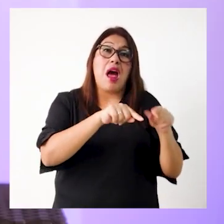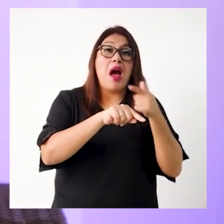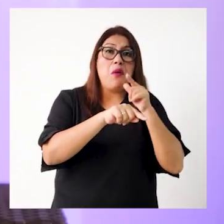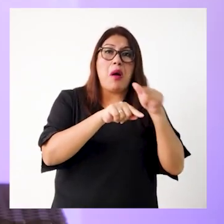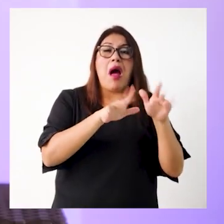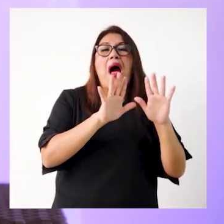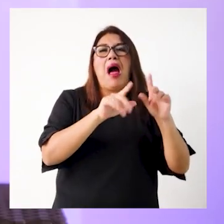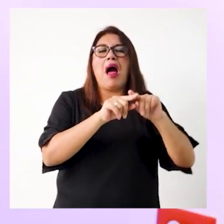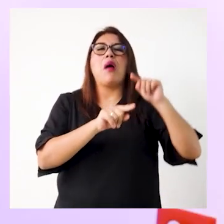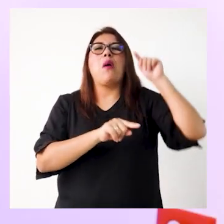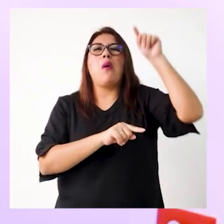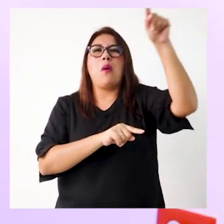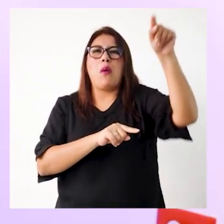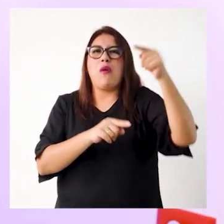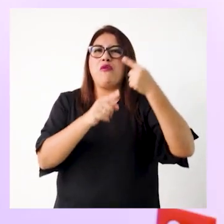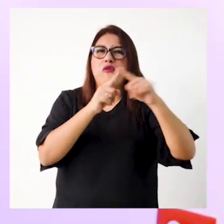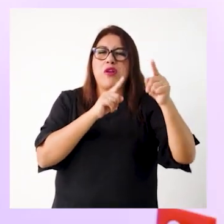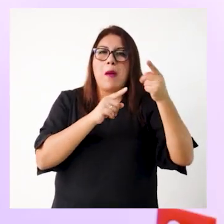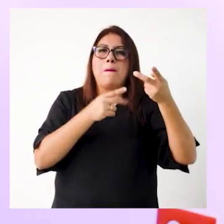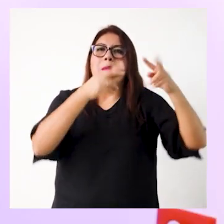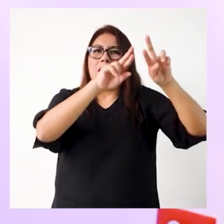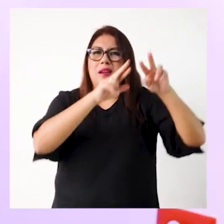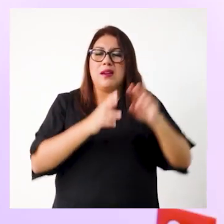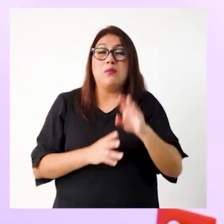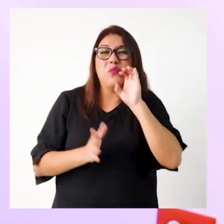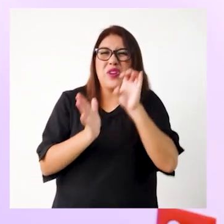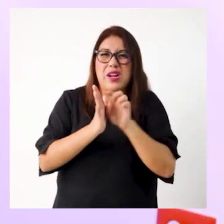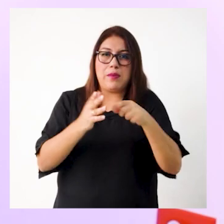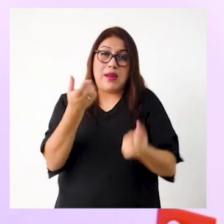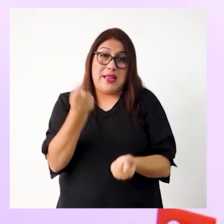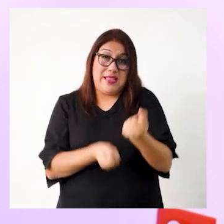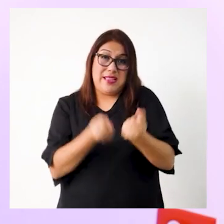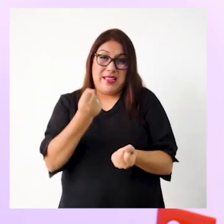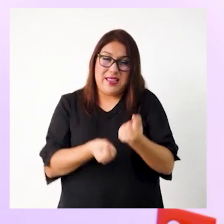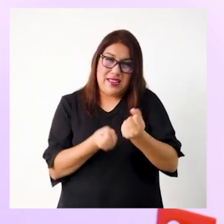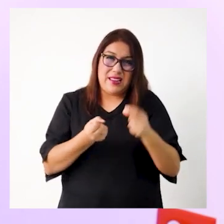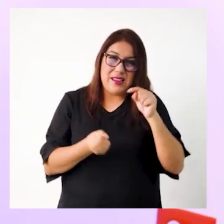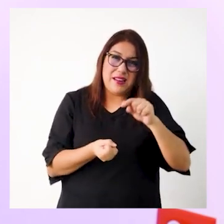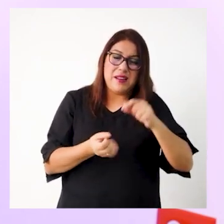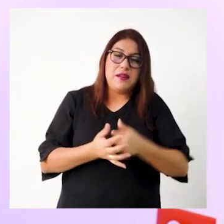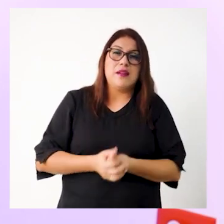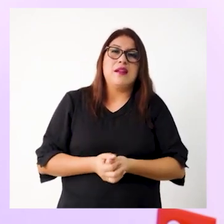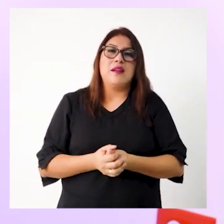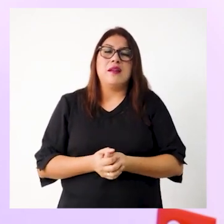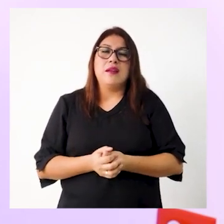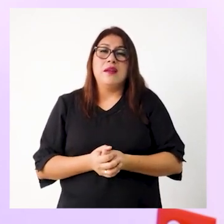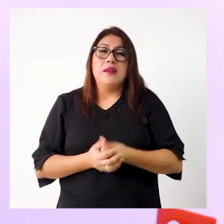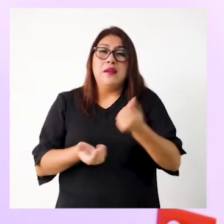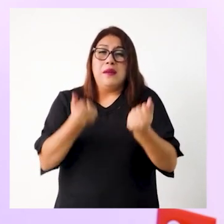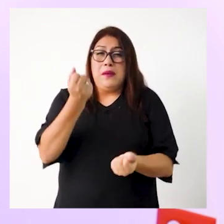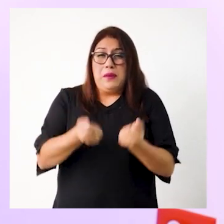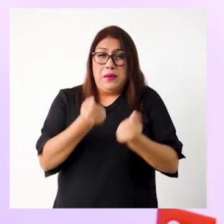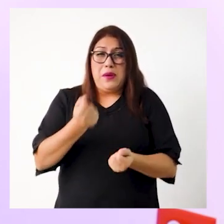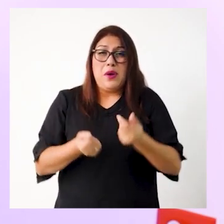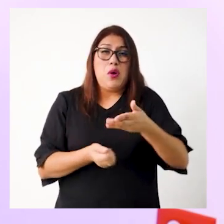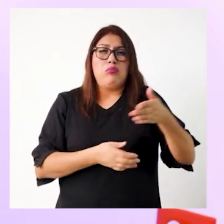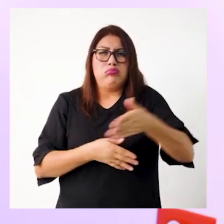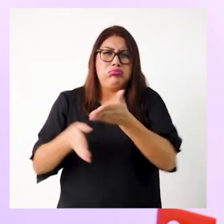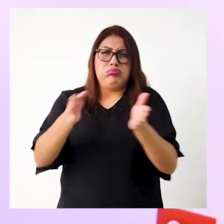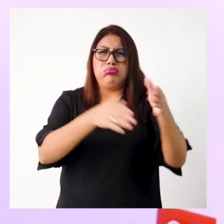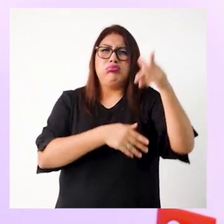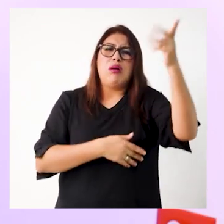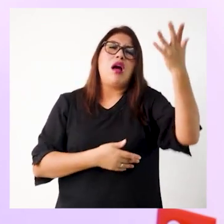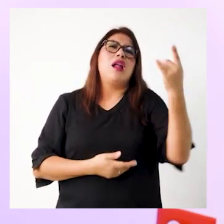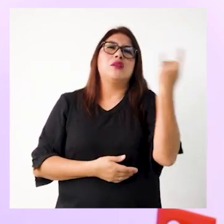país, particularmente Latinoamérica, hago B. En el caso de los automóviles, por ejemplo, hay una intensa campaña desde hace años porque los automóviles que circulan en